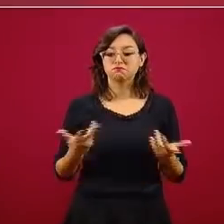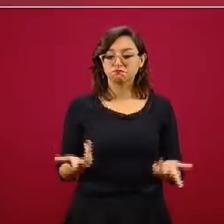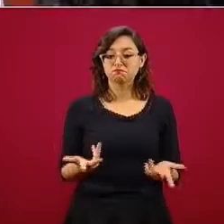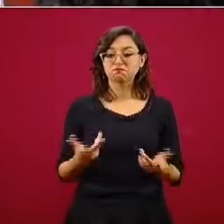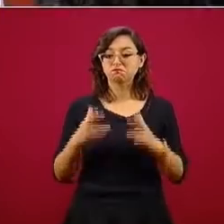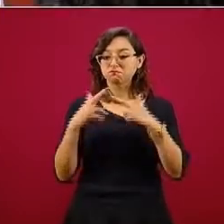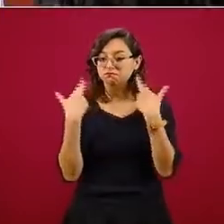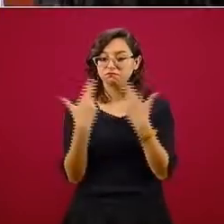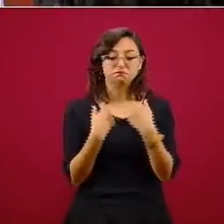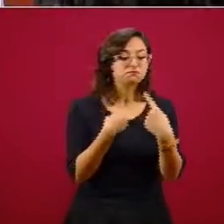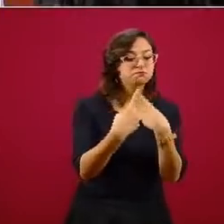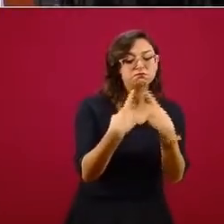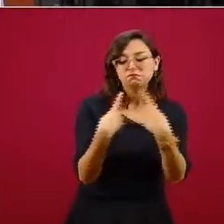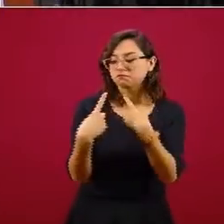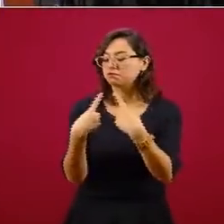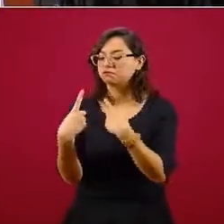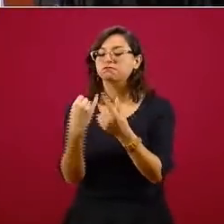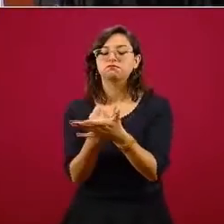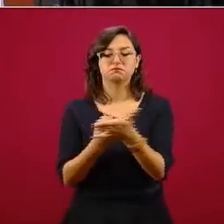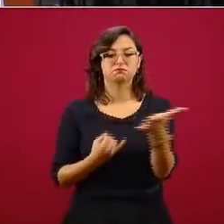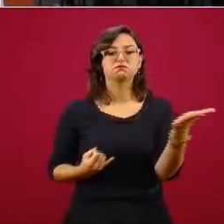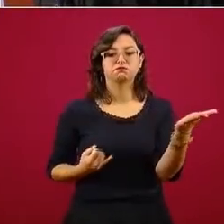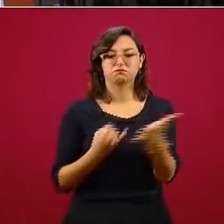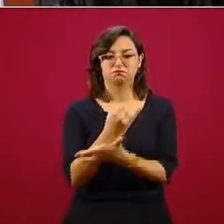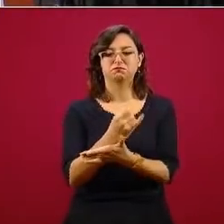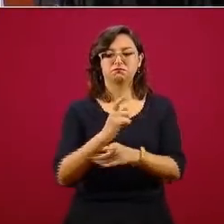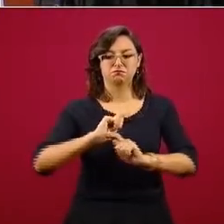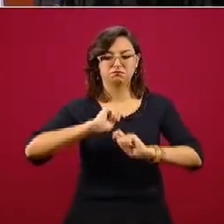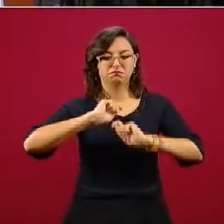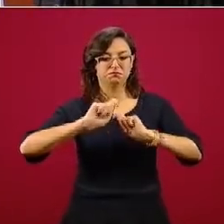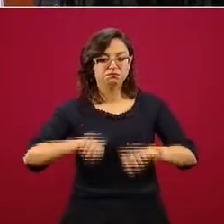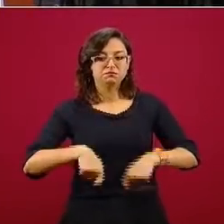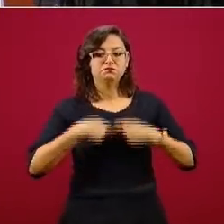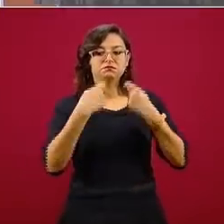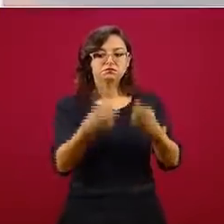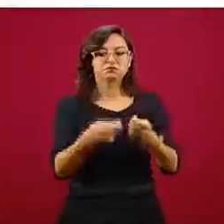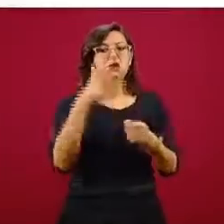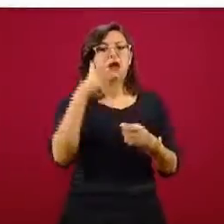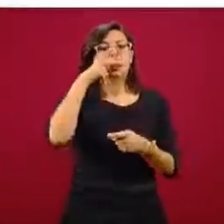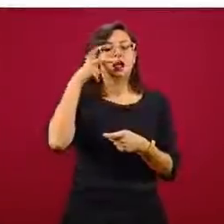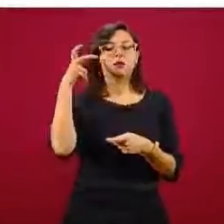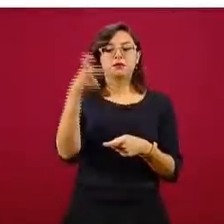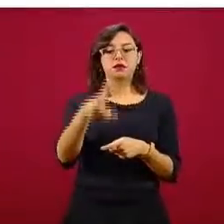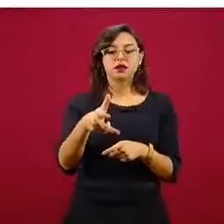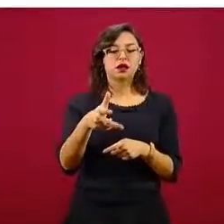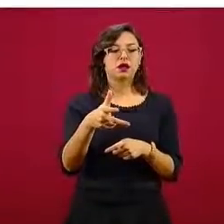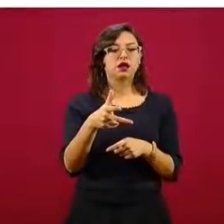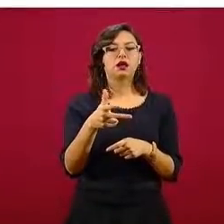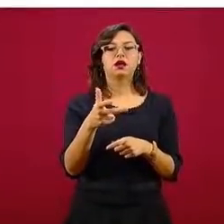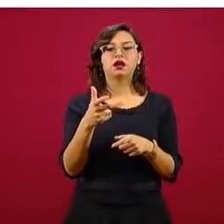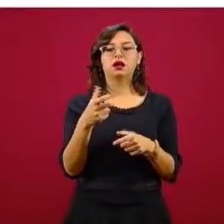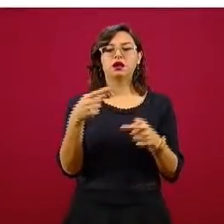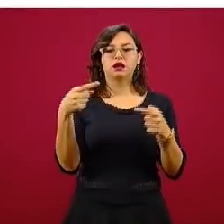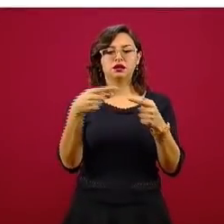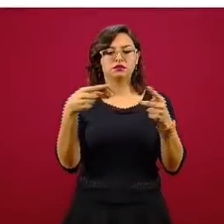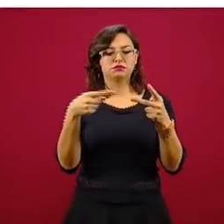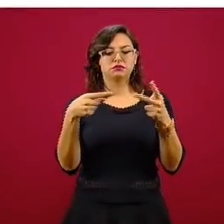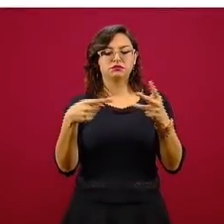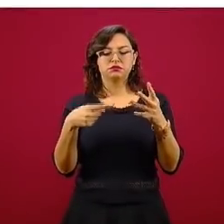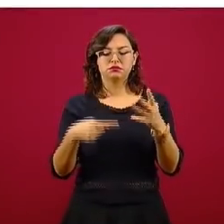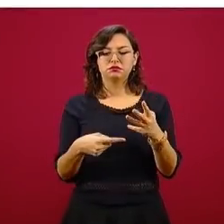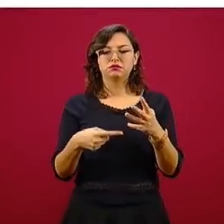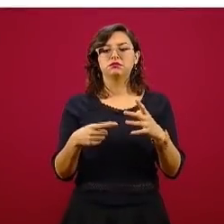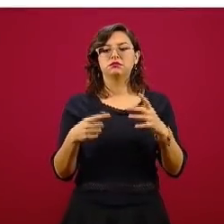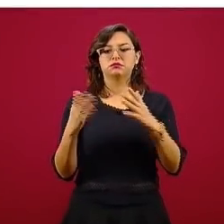esta determinación de entregar las condecoraciones Miguel Hidalgo con los siguientes